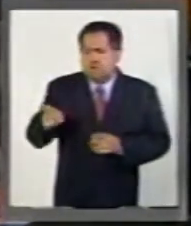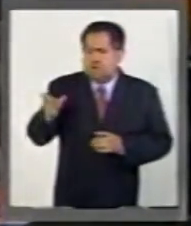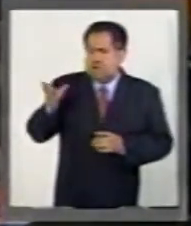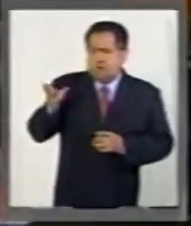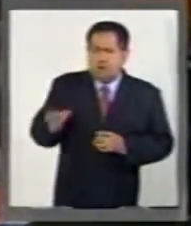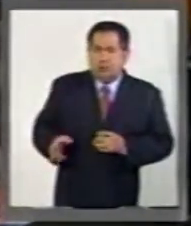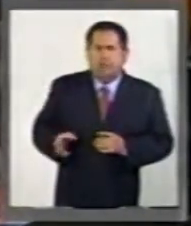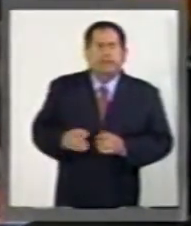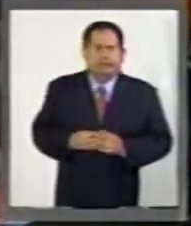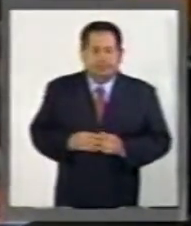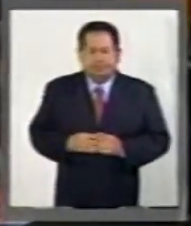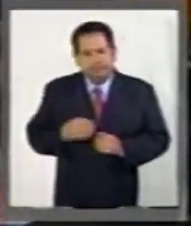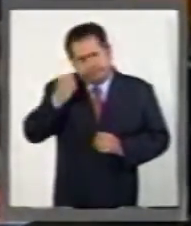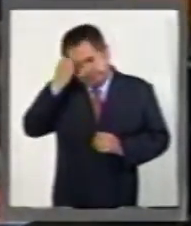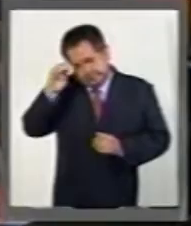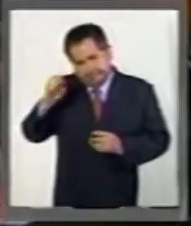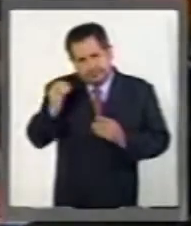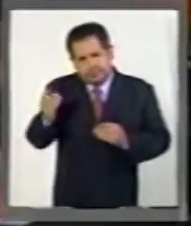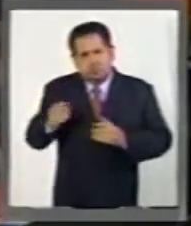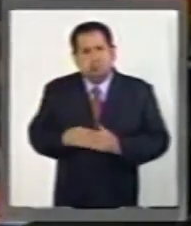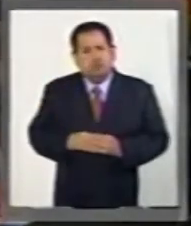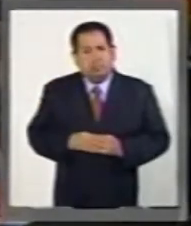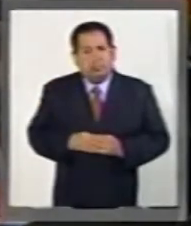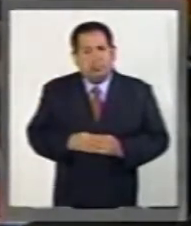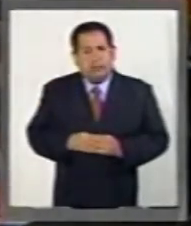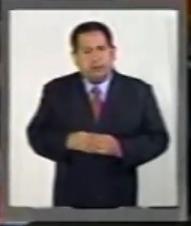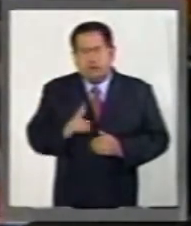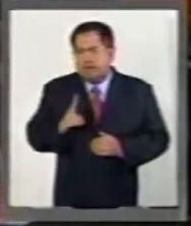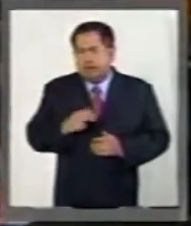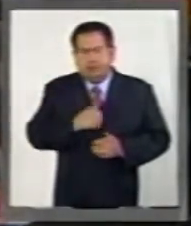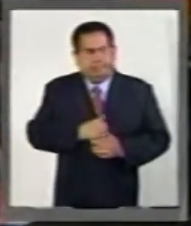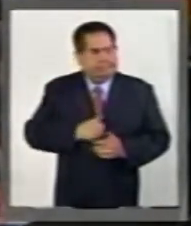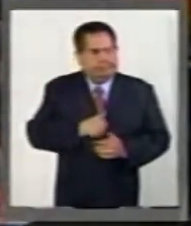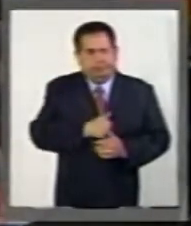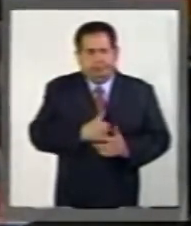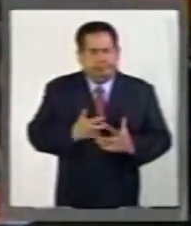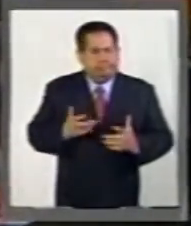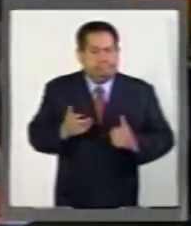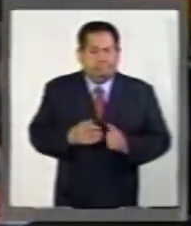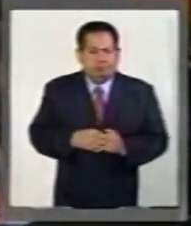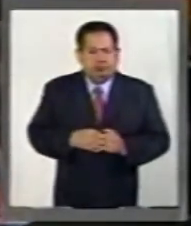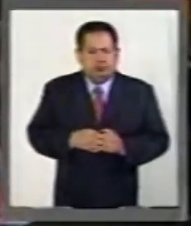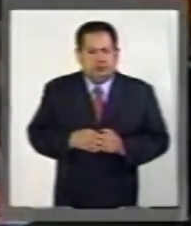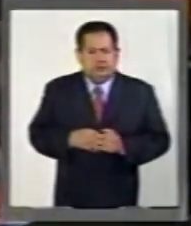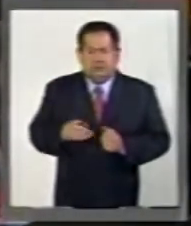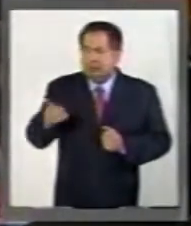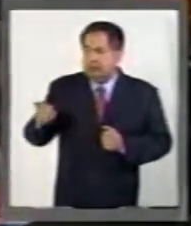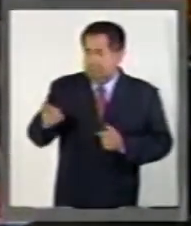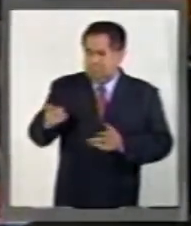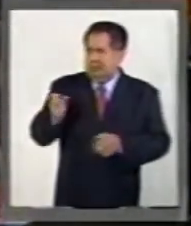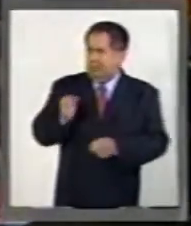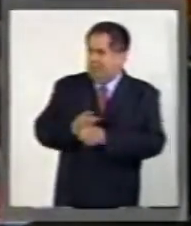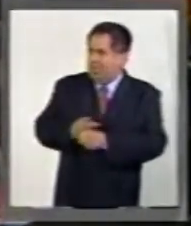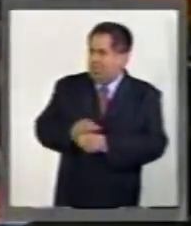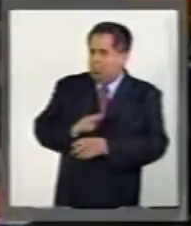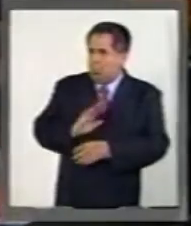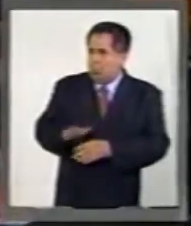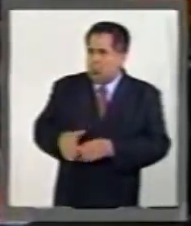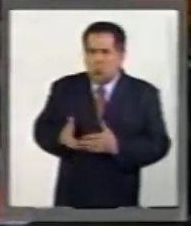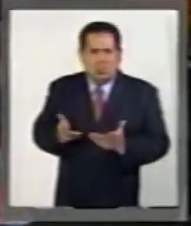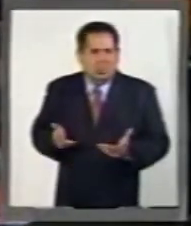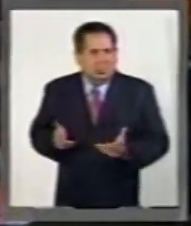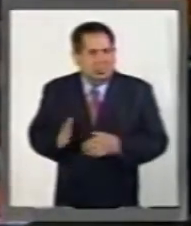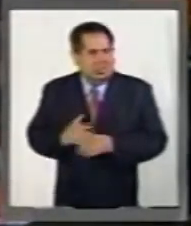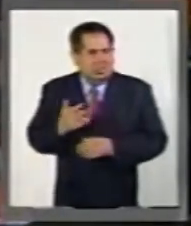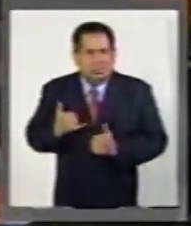la vamos a extrañar. Tenemos que lamentar profundamente esta prematura muerte de